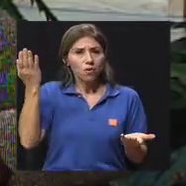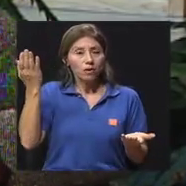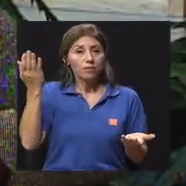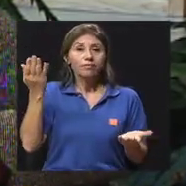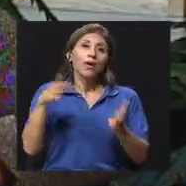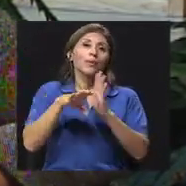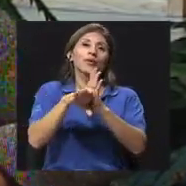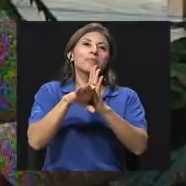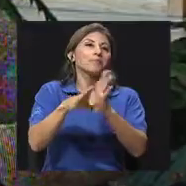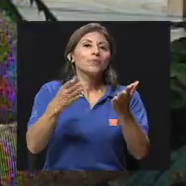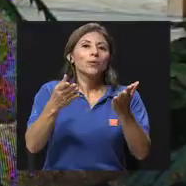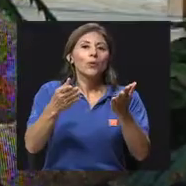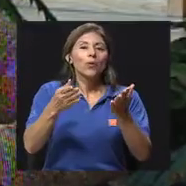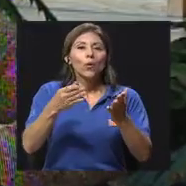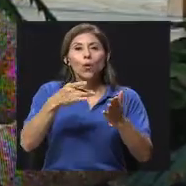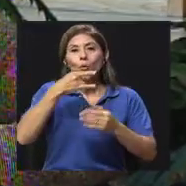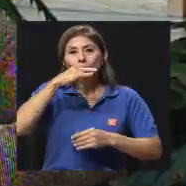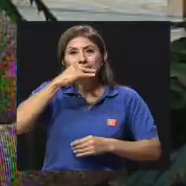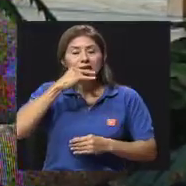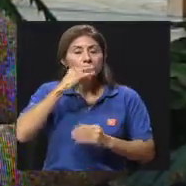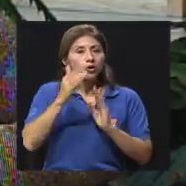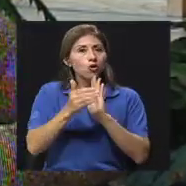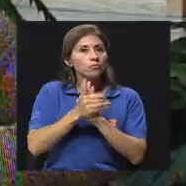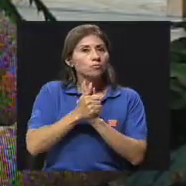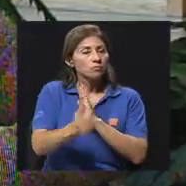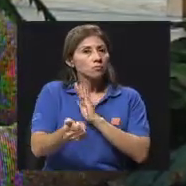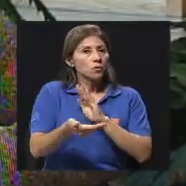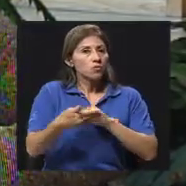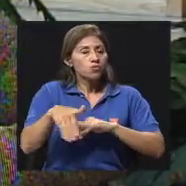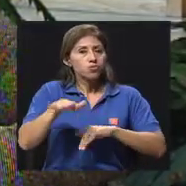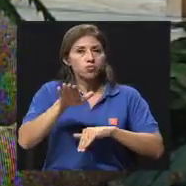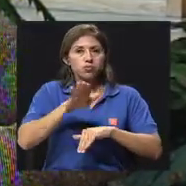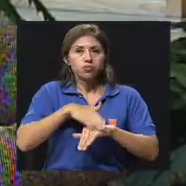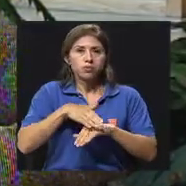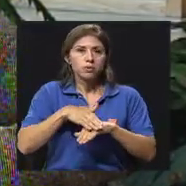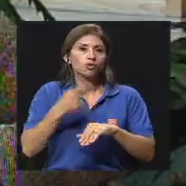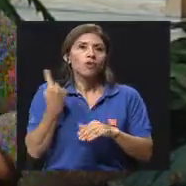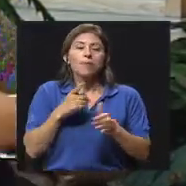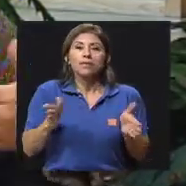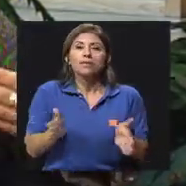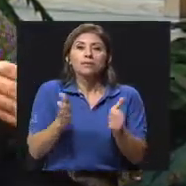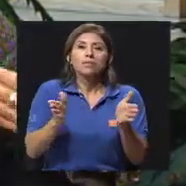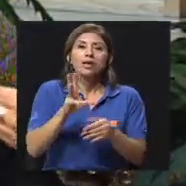ser, hablemosle de un niño con un alto talento, puede ser un 60, un 70%.